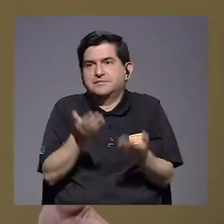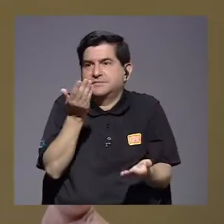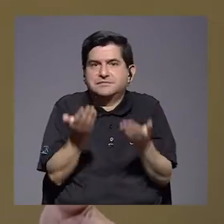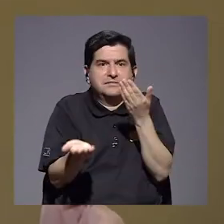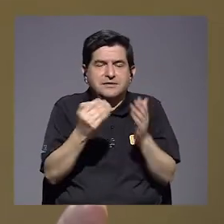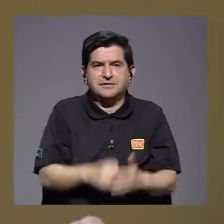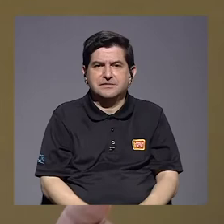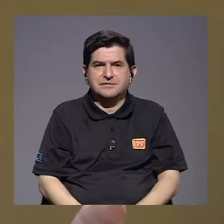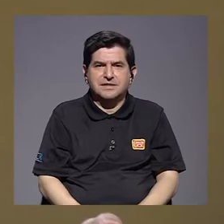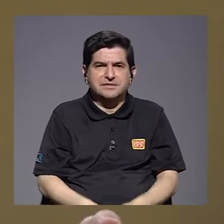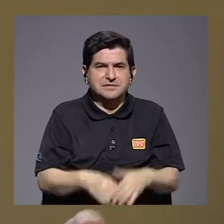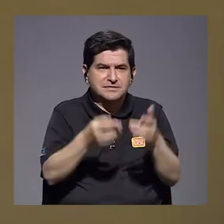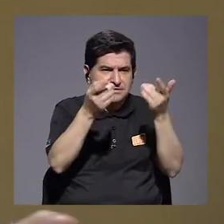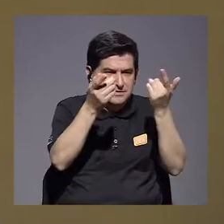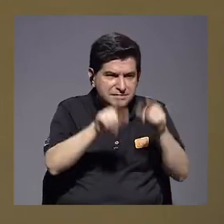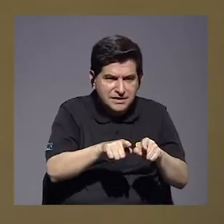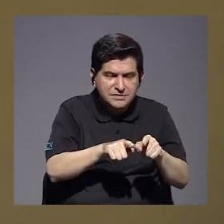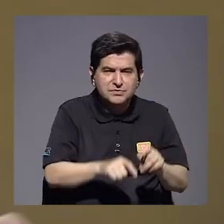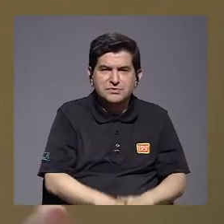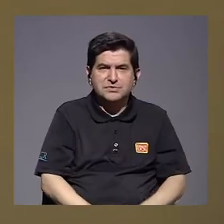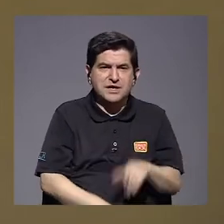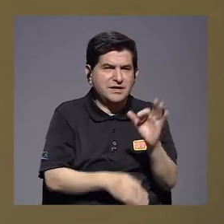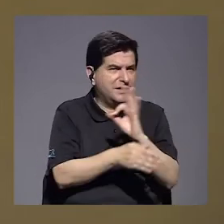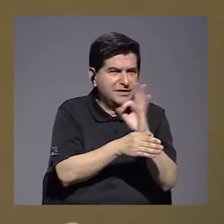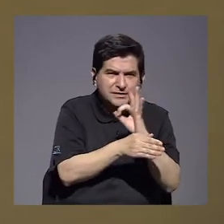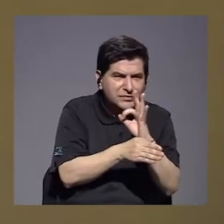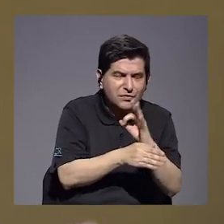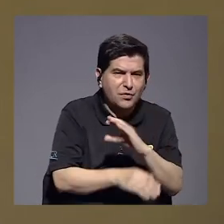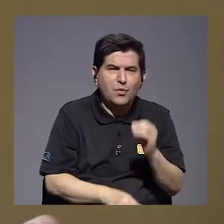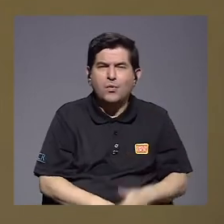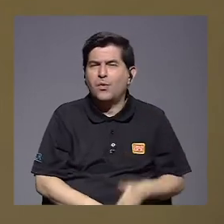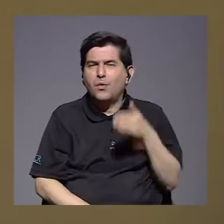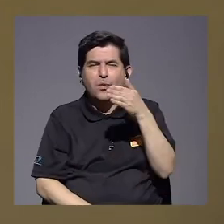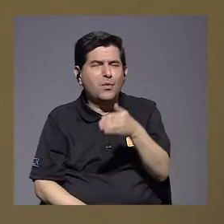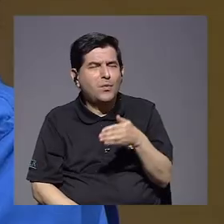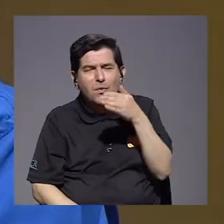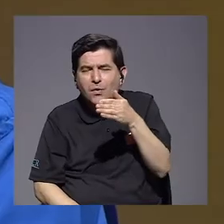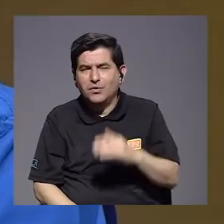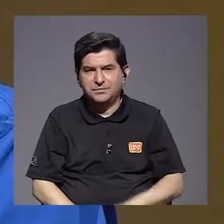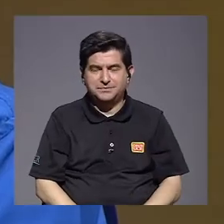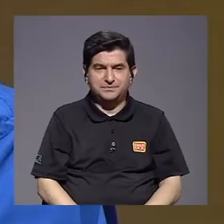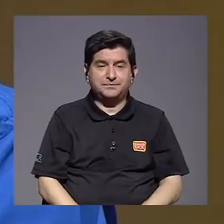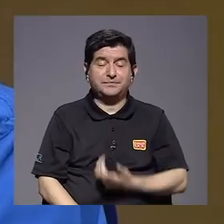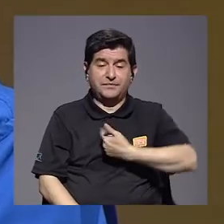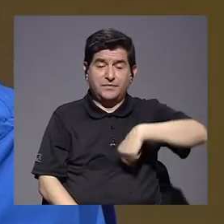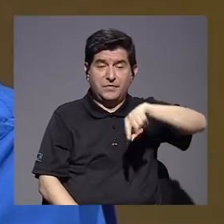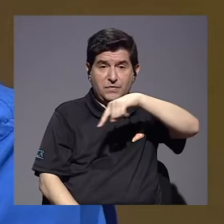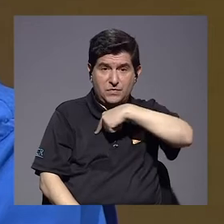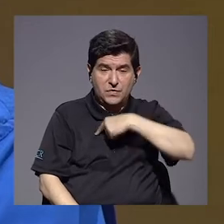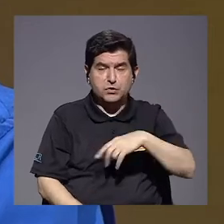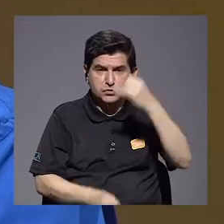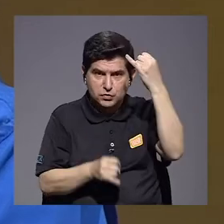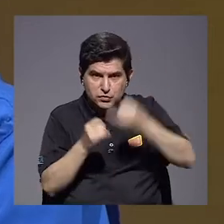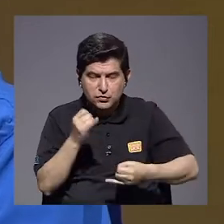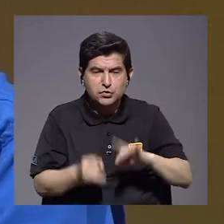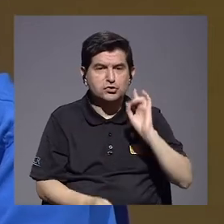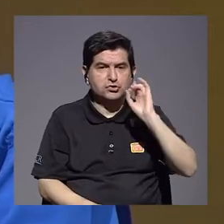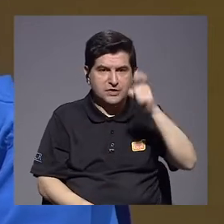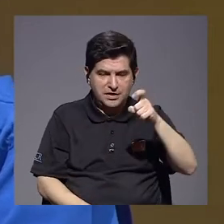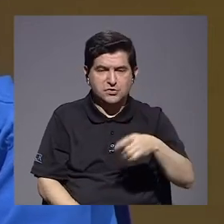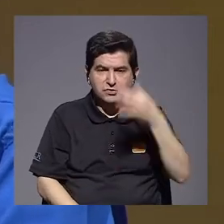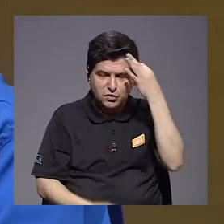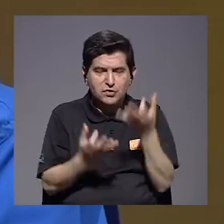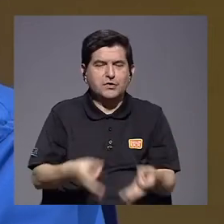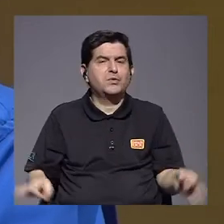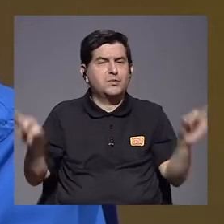que está pasando un momento que es obsoleto o que es lenta verdaderamente? A ver, nosotros acabamos de concluir un diagnóstico que me